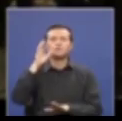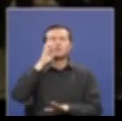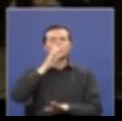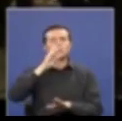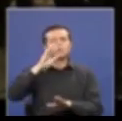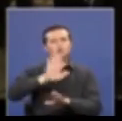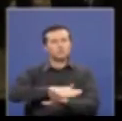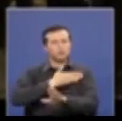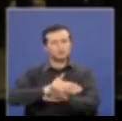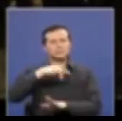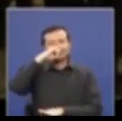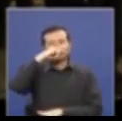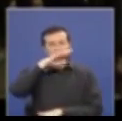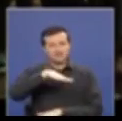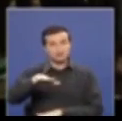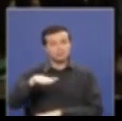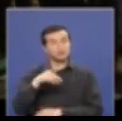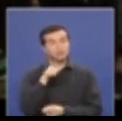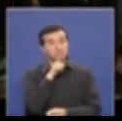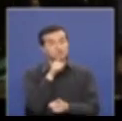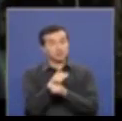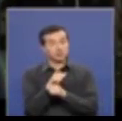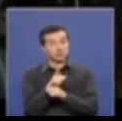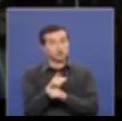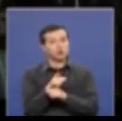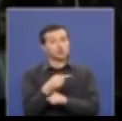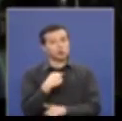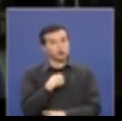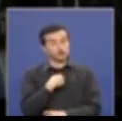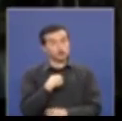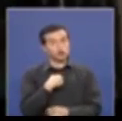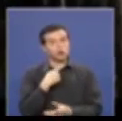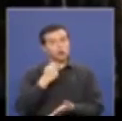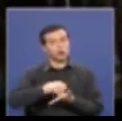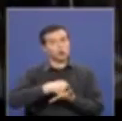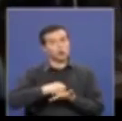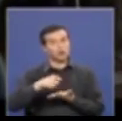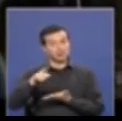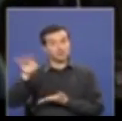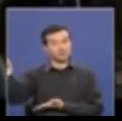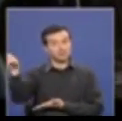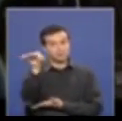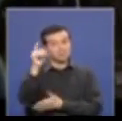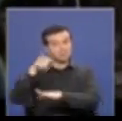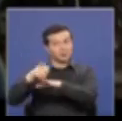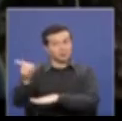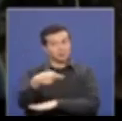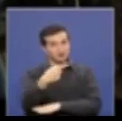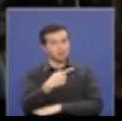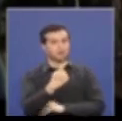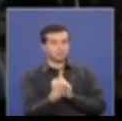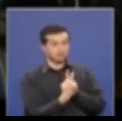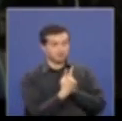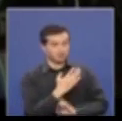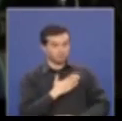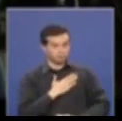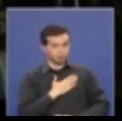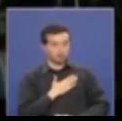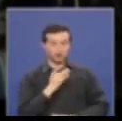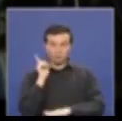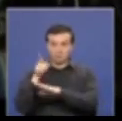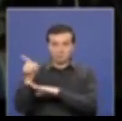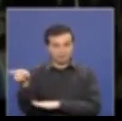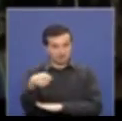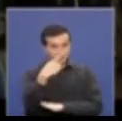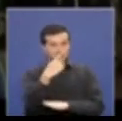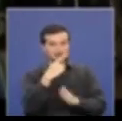infantiles. Es para promocionarlo, porque soy yo el que hago contratos para fiestas infantiles. Hablan conmigo, con el Maggi, ¿no? Para contratar al